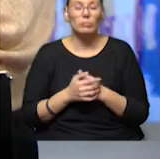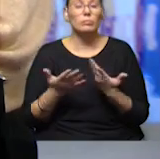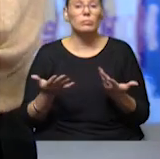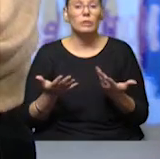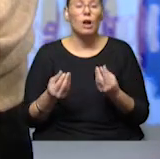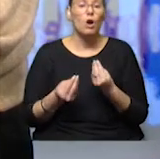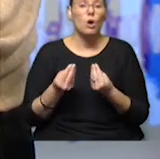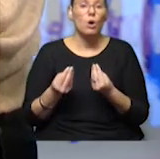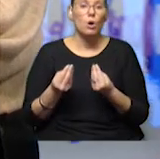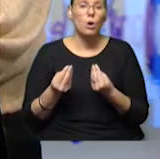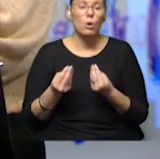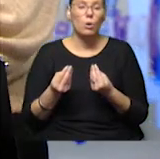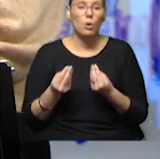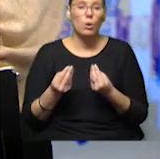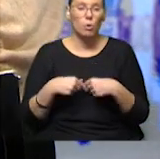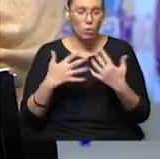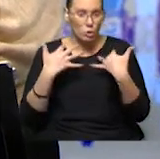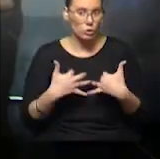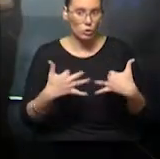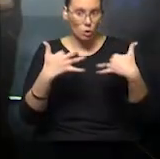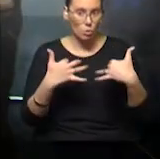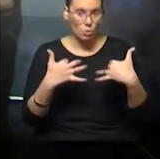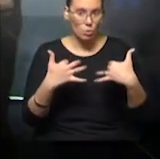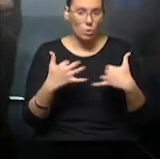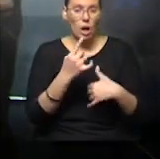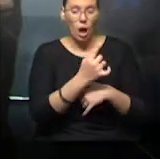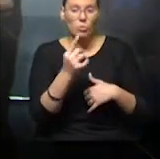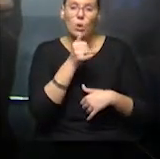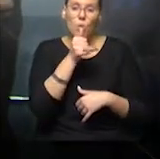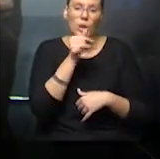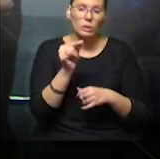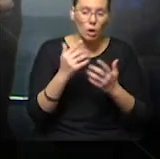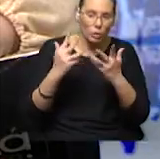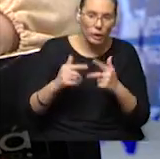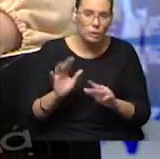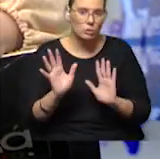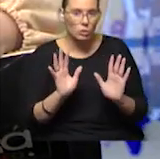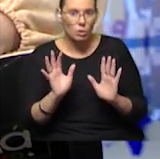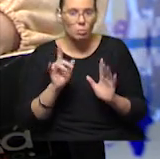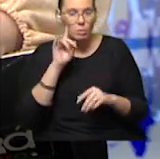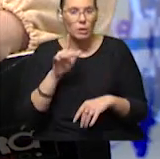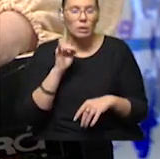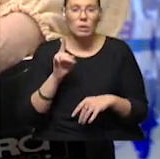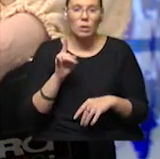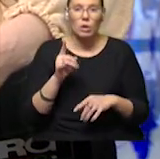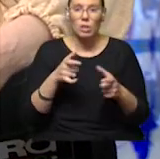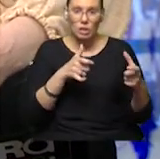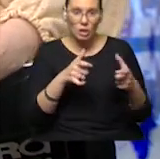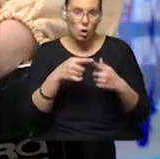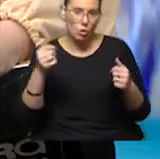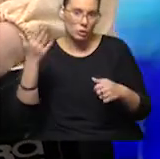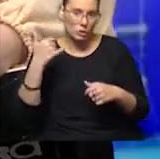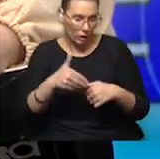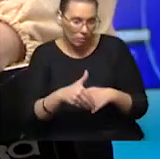Chirines, ¿cómo va a ser este show de Cauce? Uh-huh. Cada uno que cuente un poquito cómo ir armado. Supongo que repasando discos o cosas que se